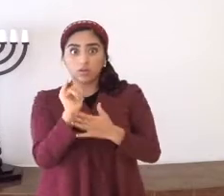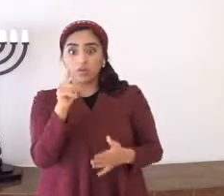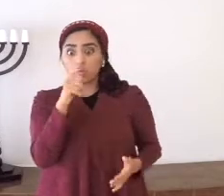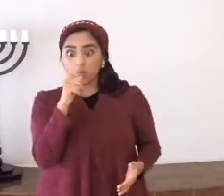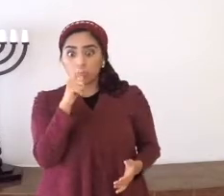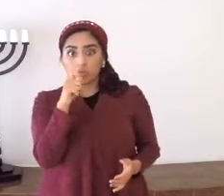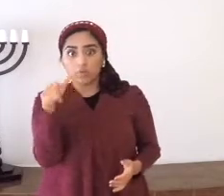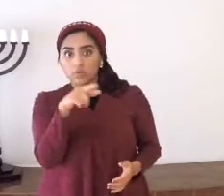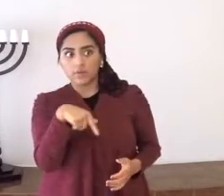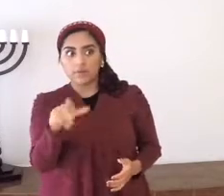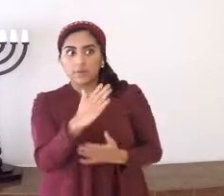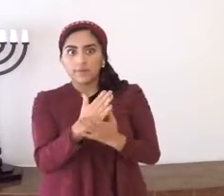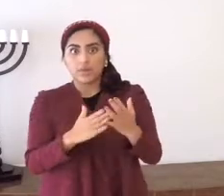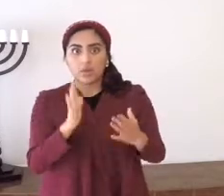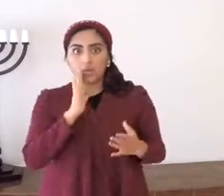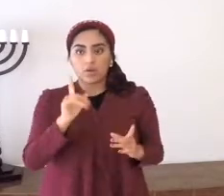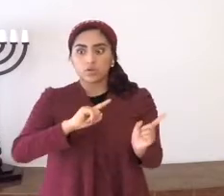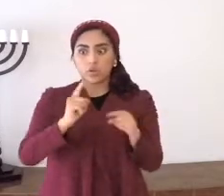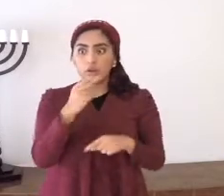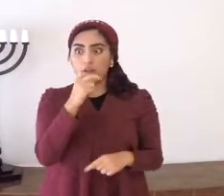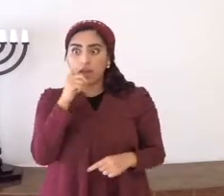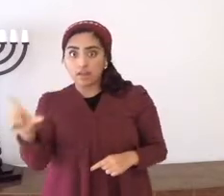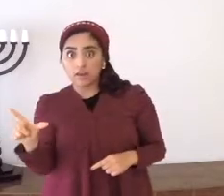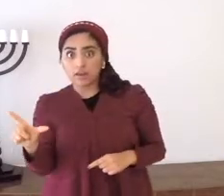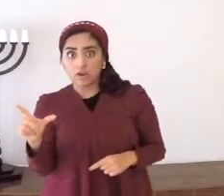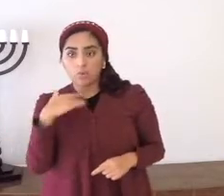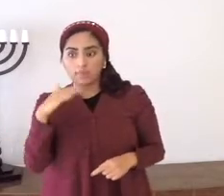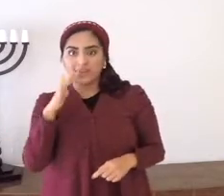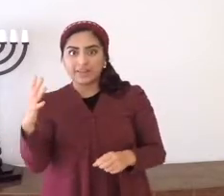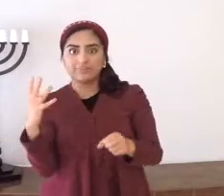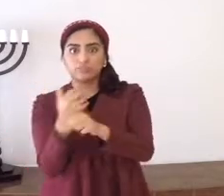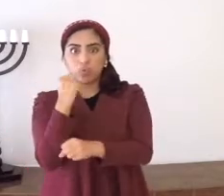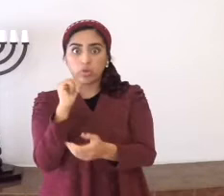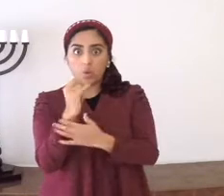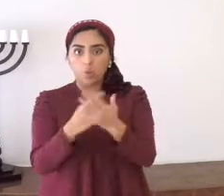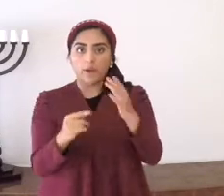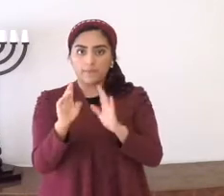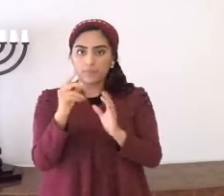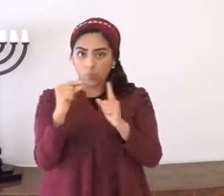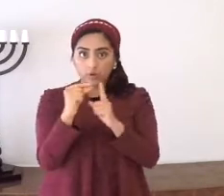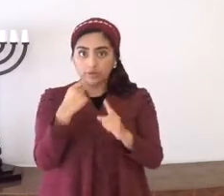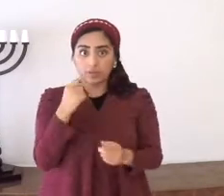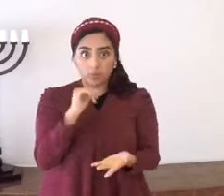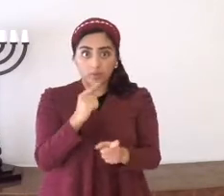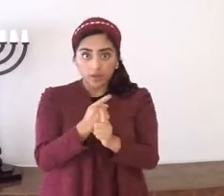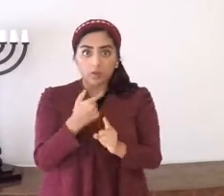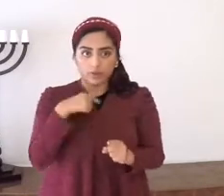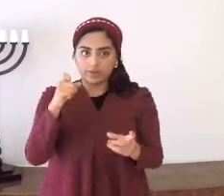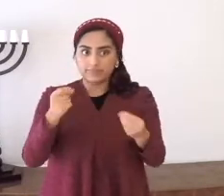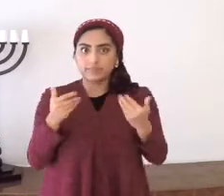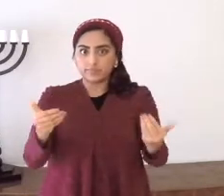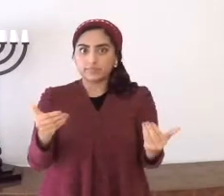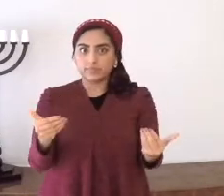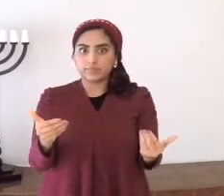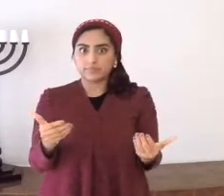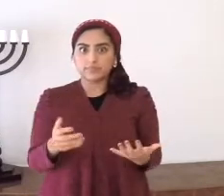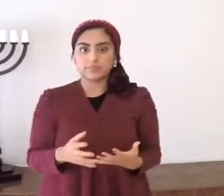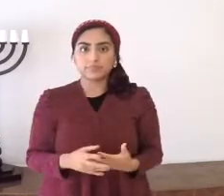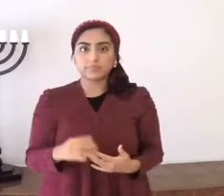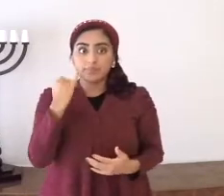Otros que están casi a la orilla de irse para el infierno, rescatarlos. ¿Eso dice la palabra? Entonces hay que